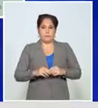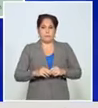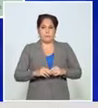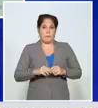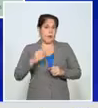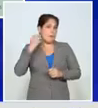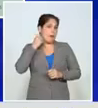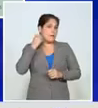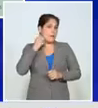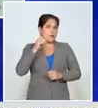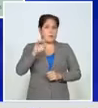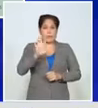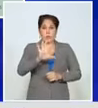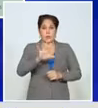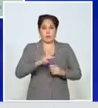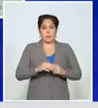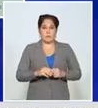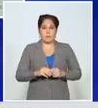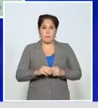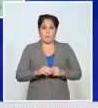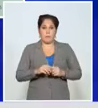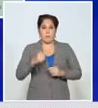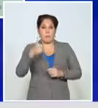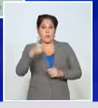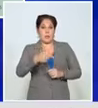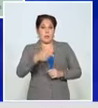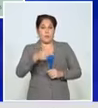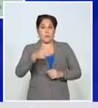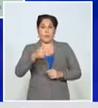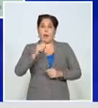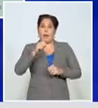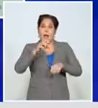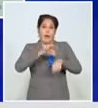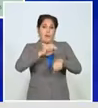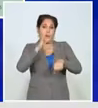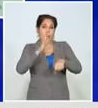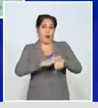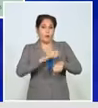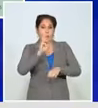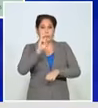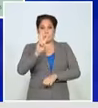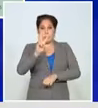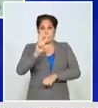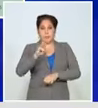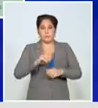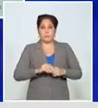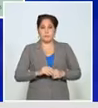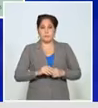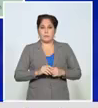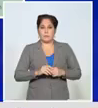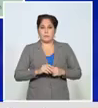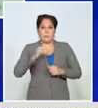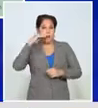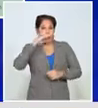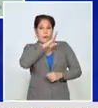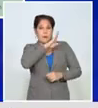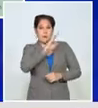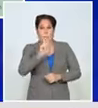Manzanillo 5, Jiguaní, Río Cauto con 3 cada uno, Guisa con 2,